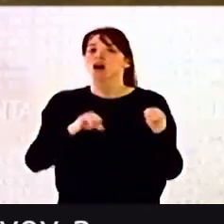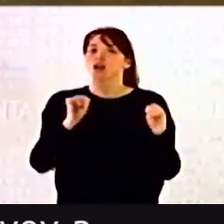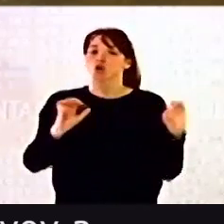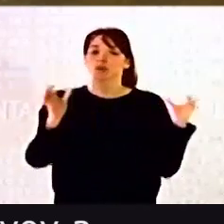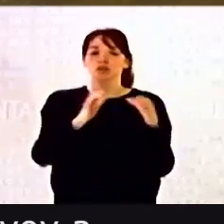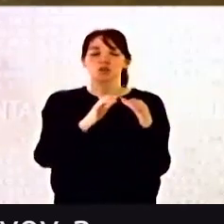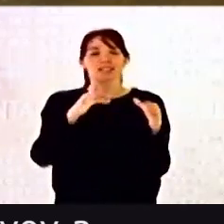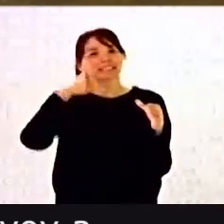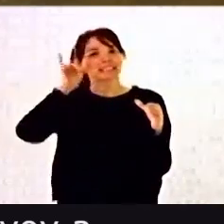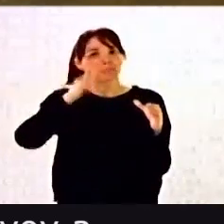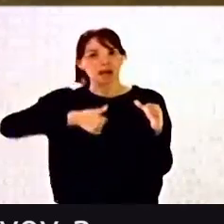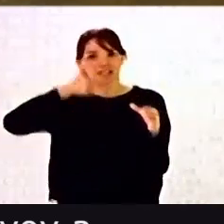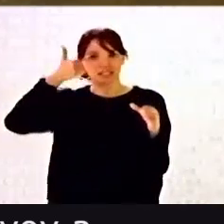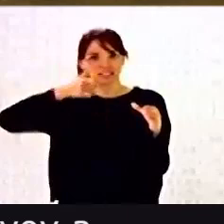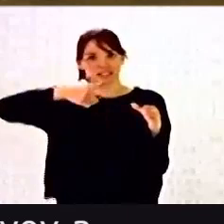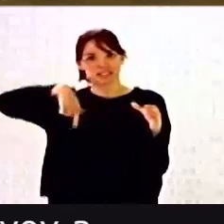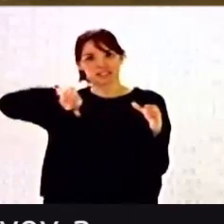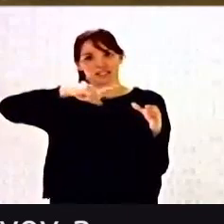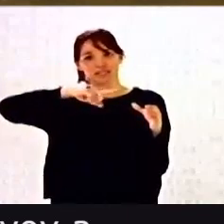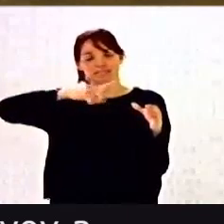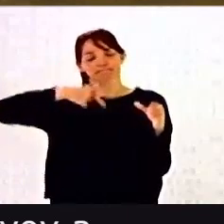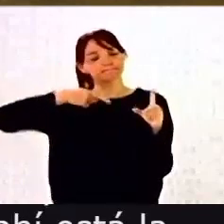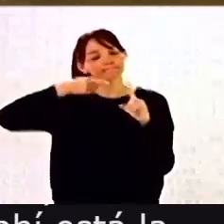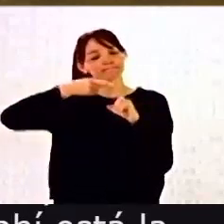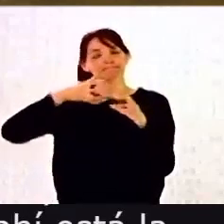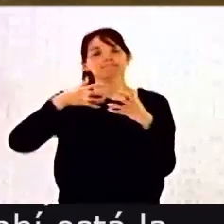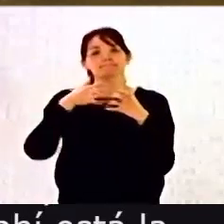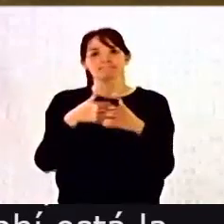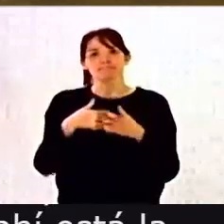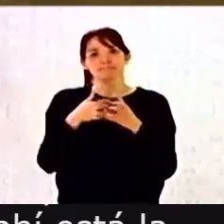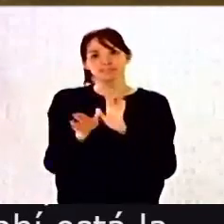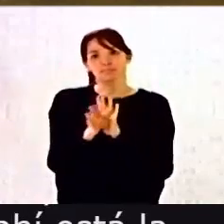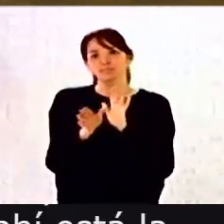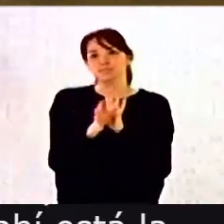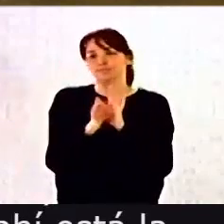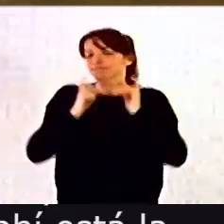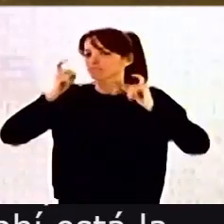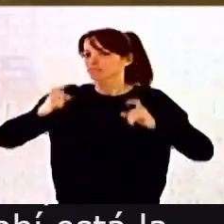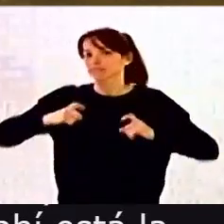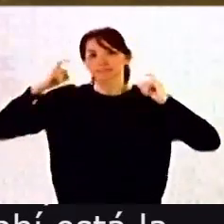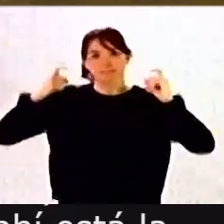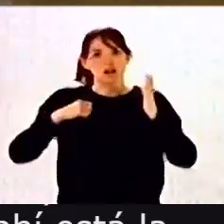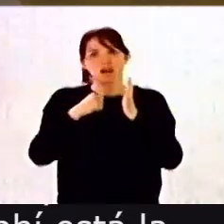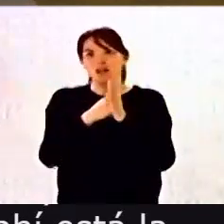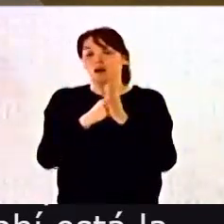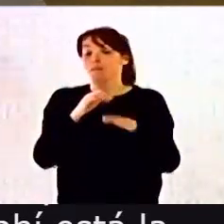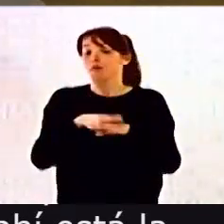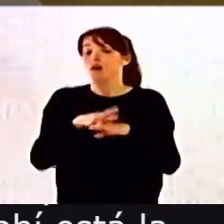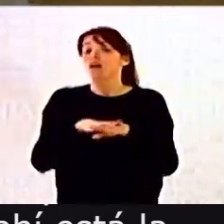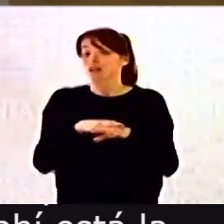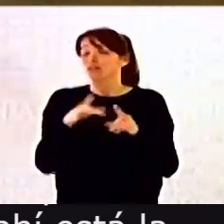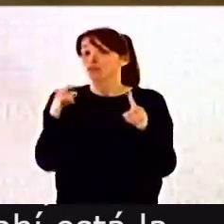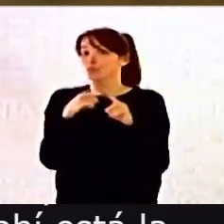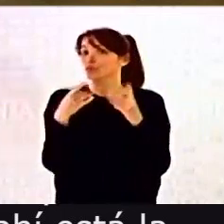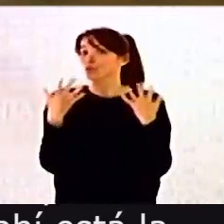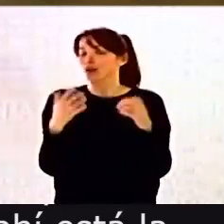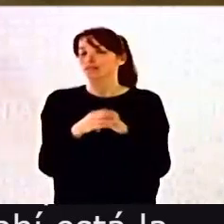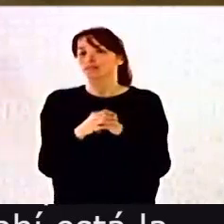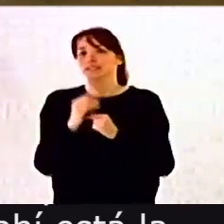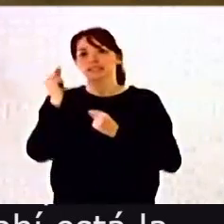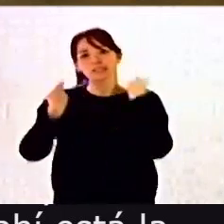vulnerable y que ahí tenemos que seguir luchando con uñas y dientes para que sean cada vez